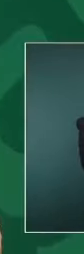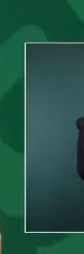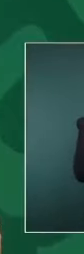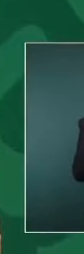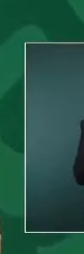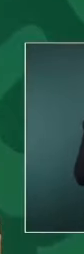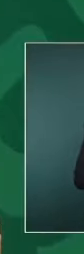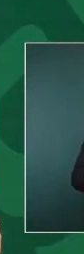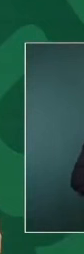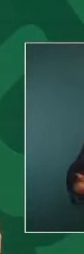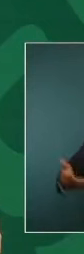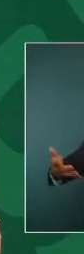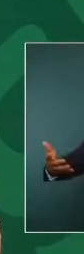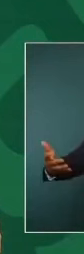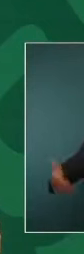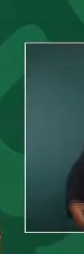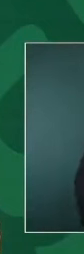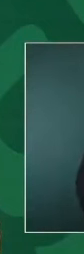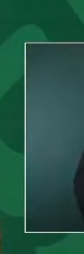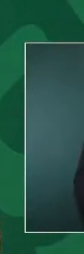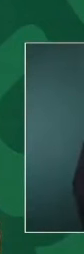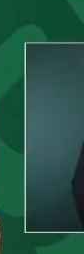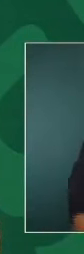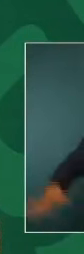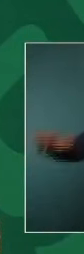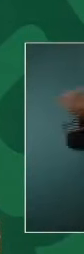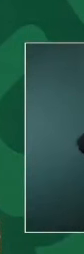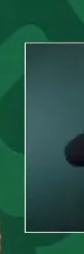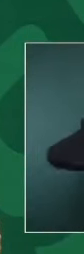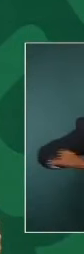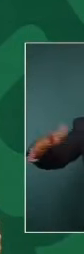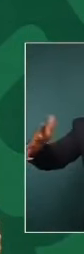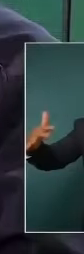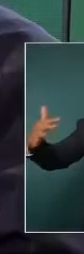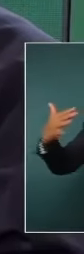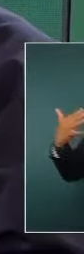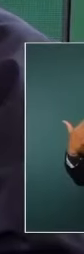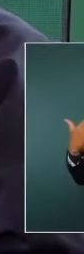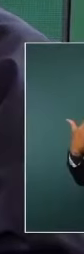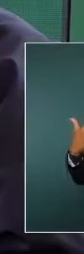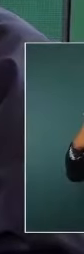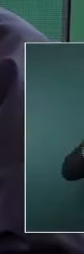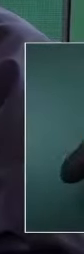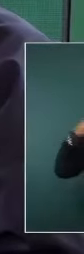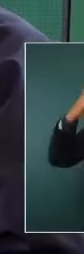Bueno, yo recuerdo que en ese entonces,